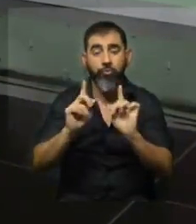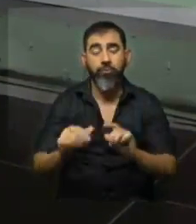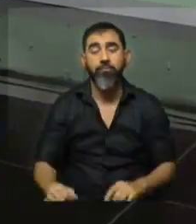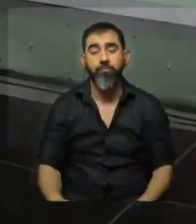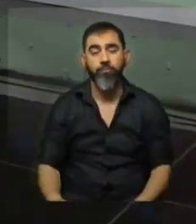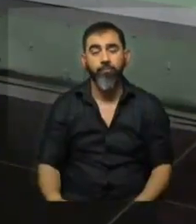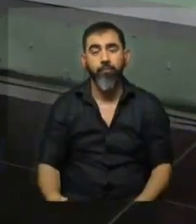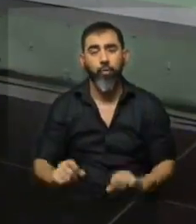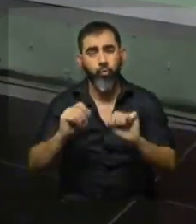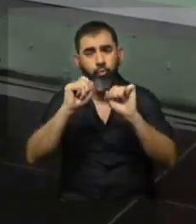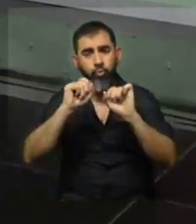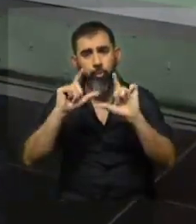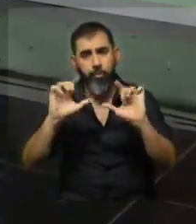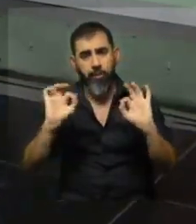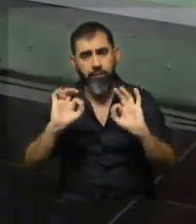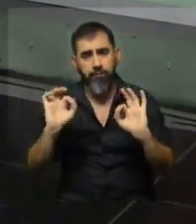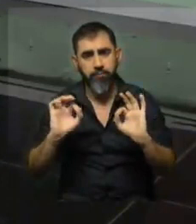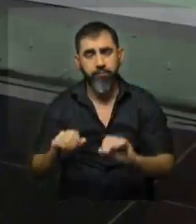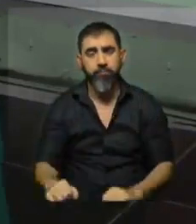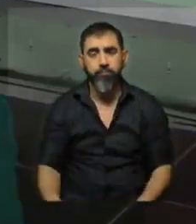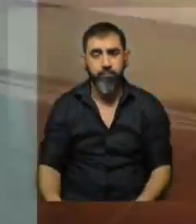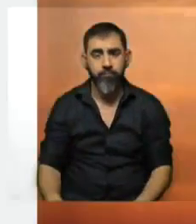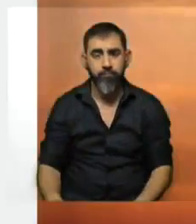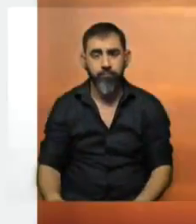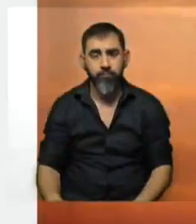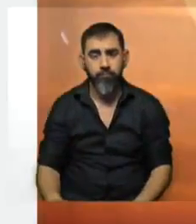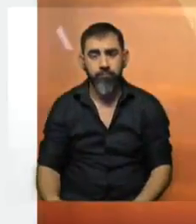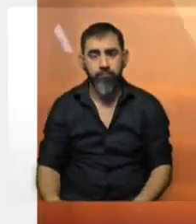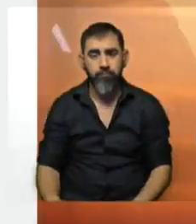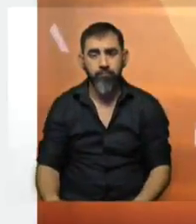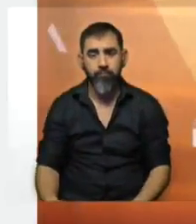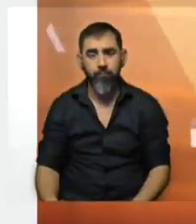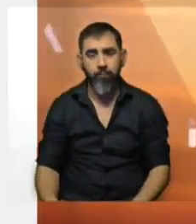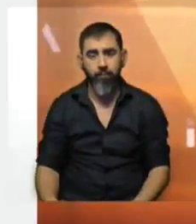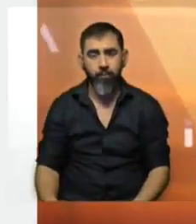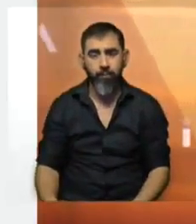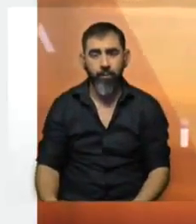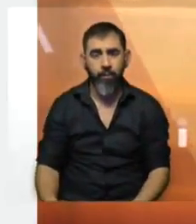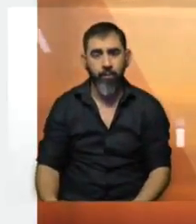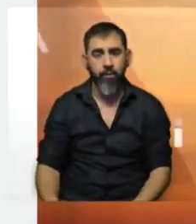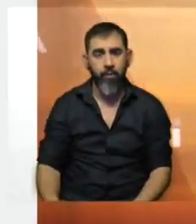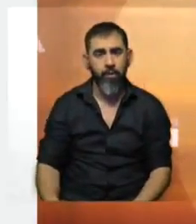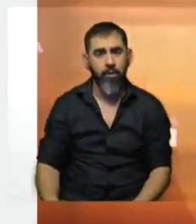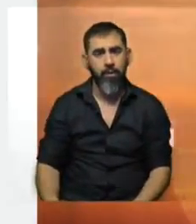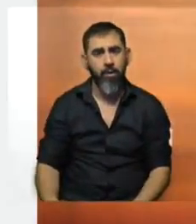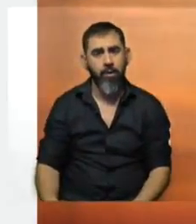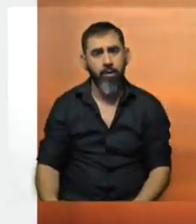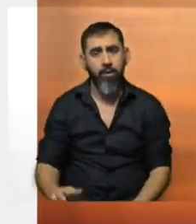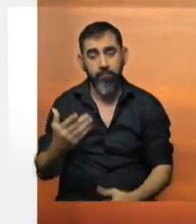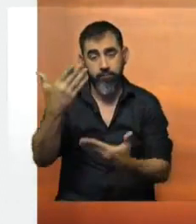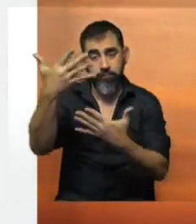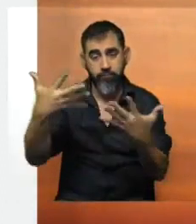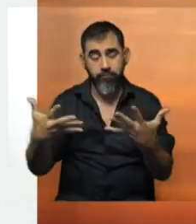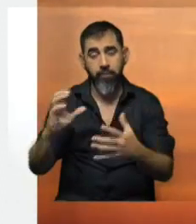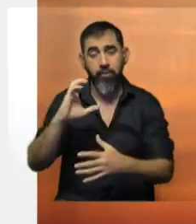¿No hay mucha sorpresa o sí? Sí, alguna. ¿Sí? Puede ser, ¿no? A lo que dimos en la primera edición. Qué raro con la... Ahí lo tenemos en pantalla, el